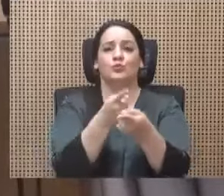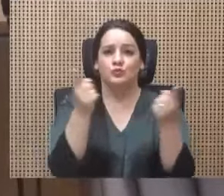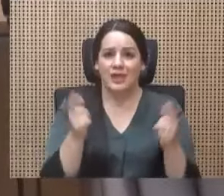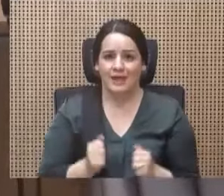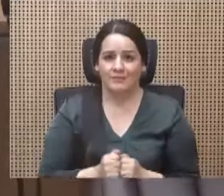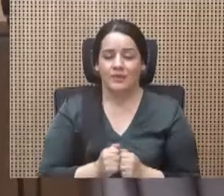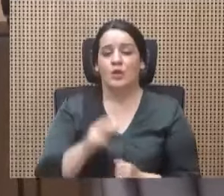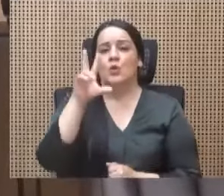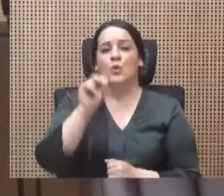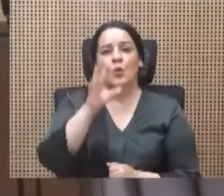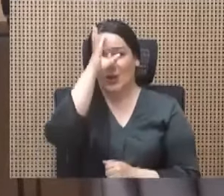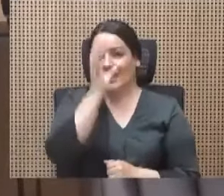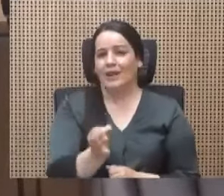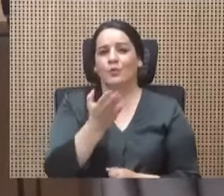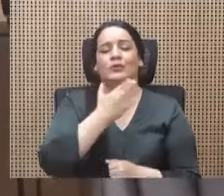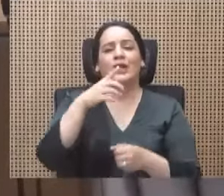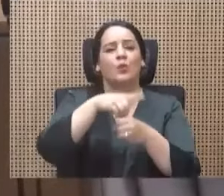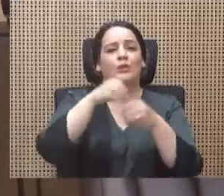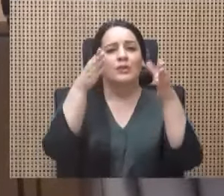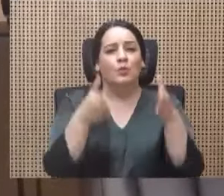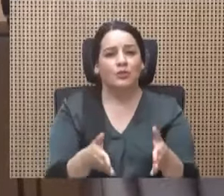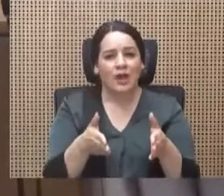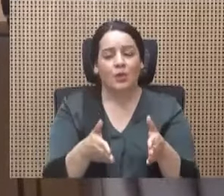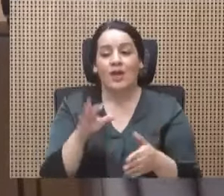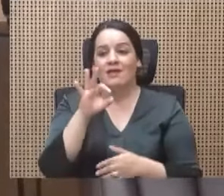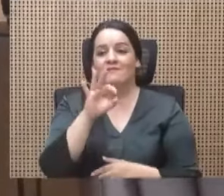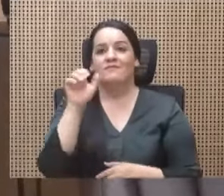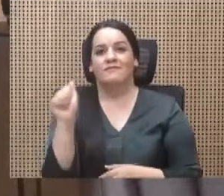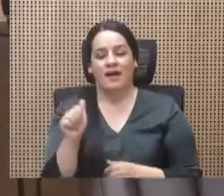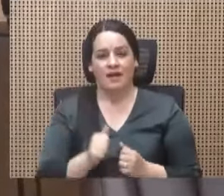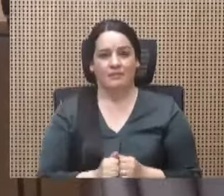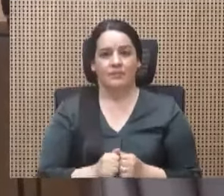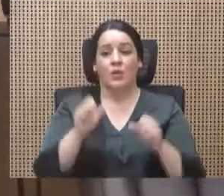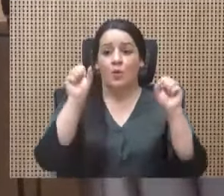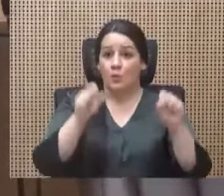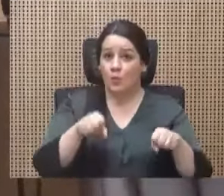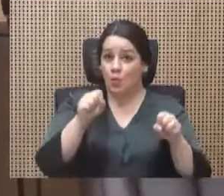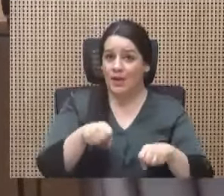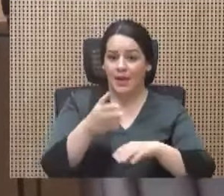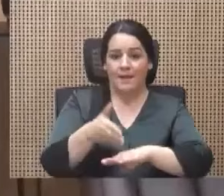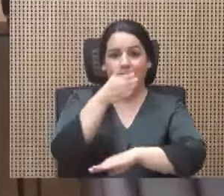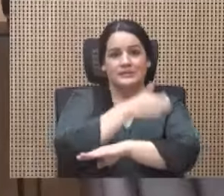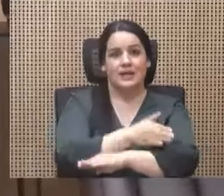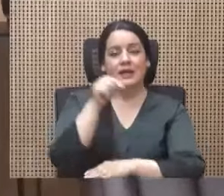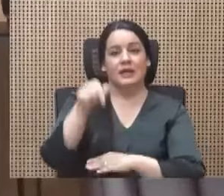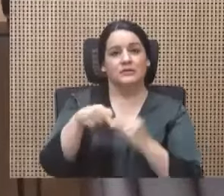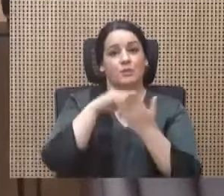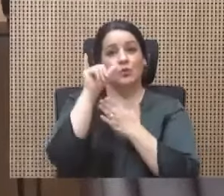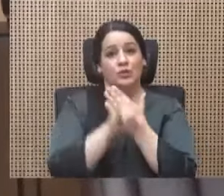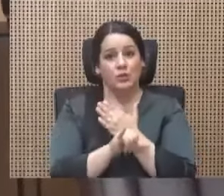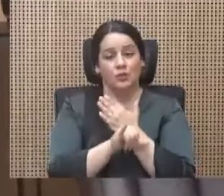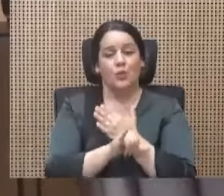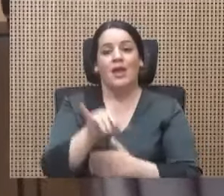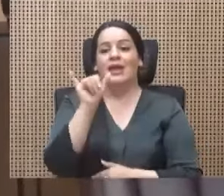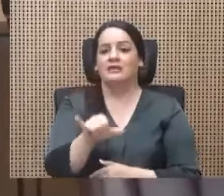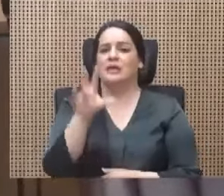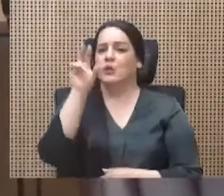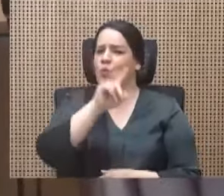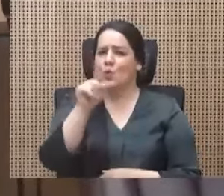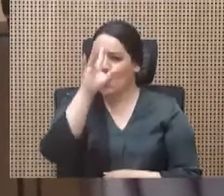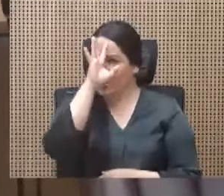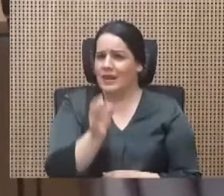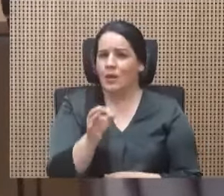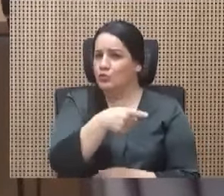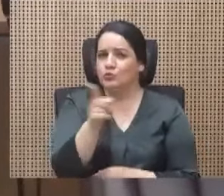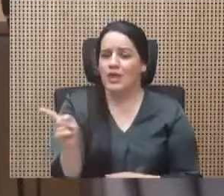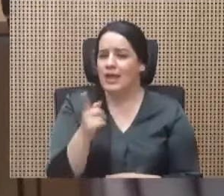no creemos que los diputados del Frente Amplio puedan avanzar en ese proyecto. Así que no crean ustedes